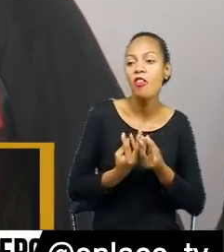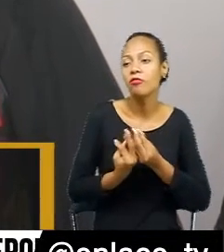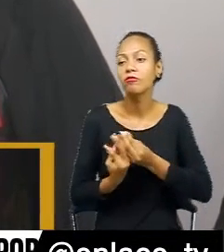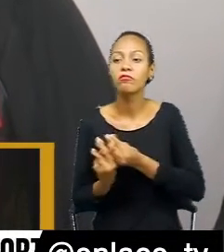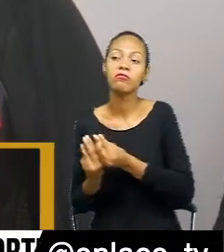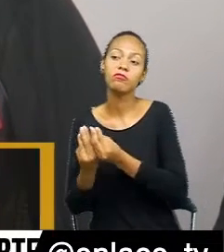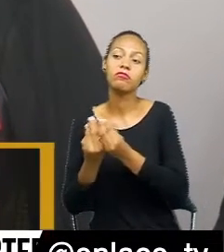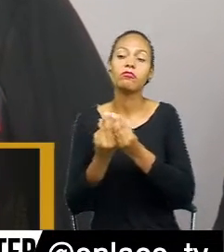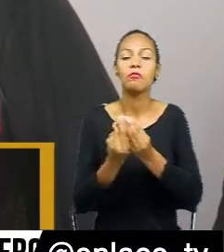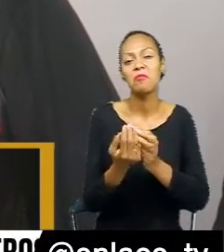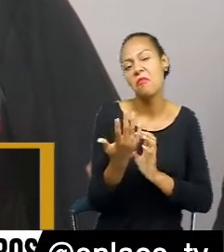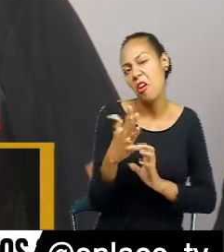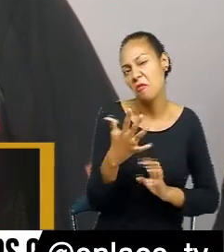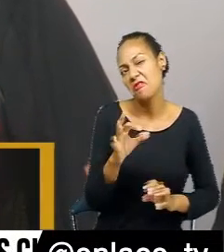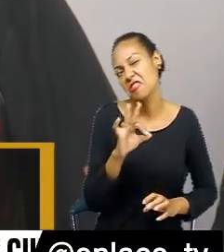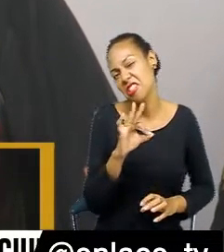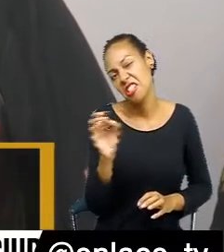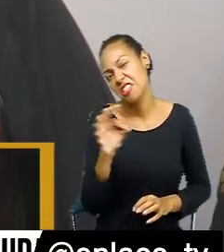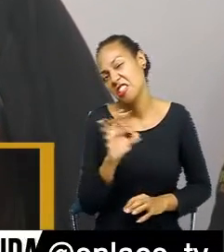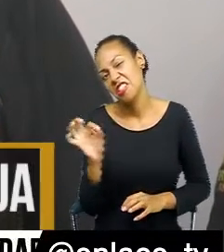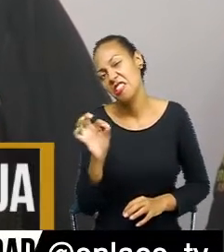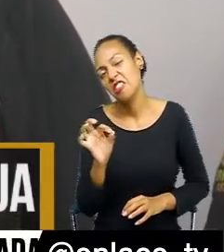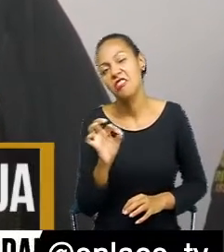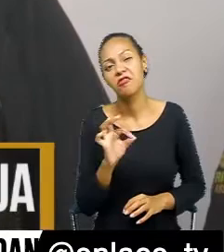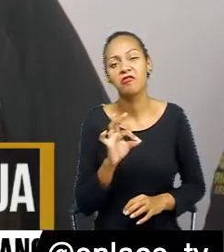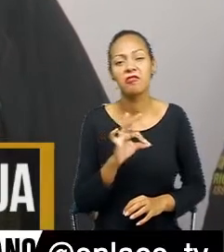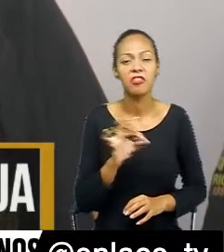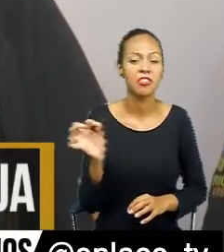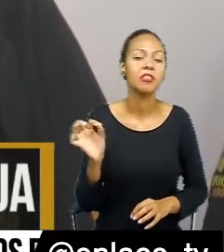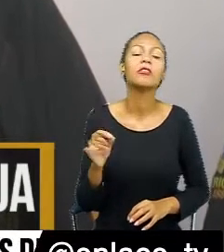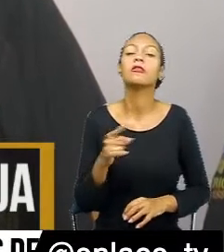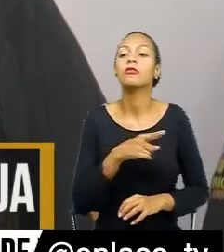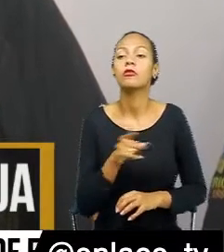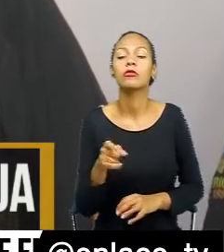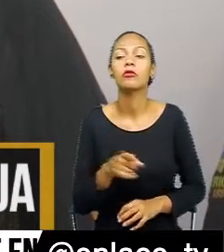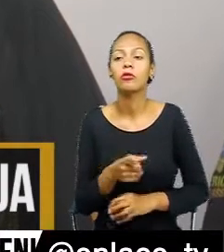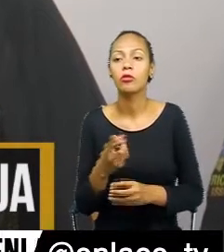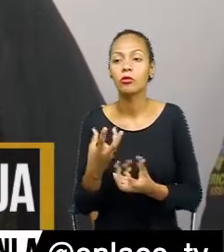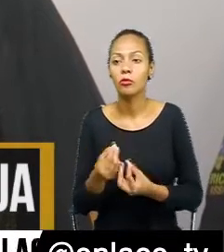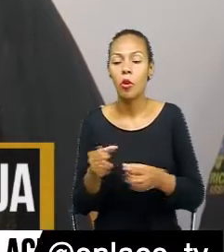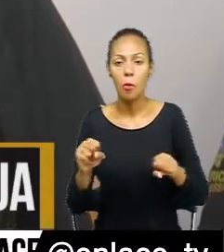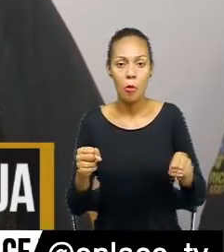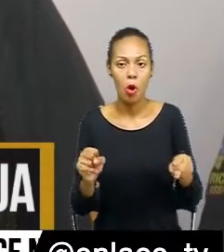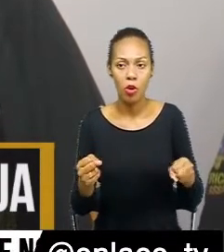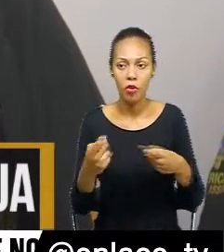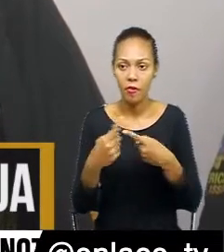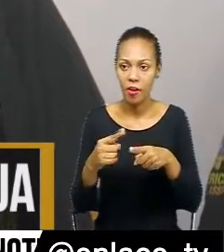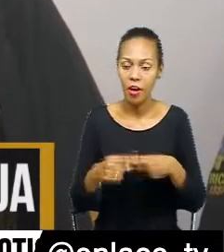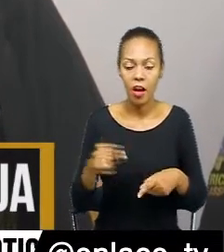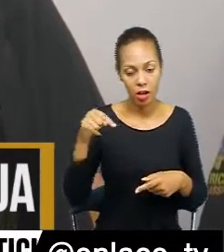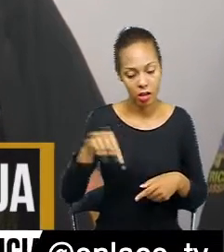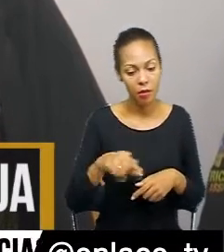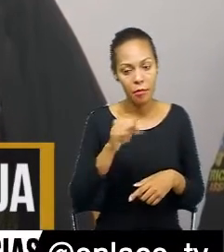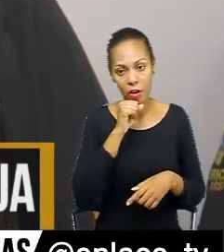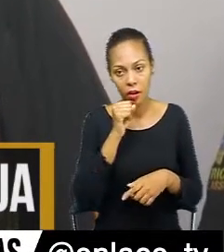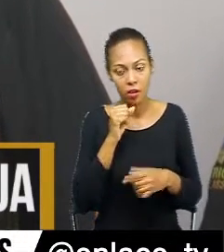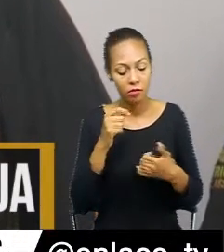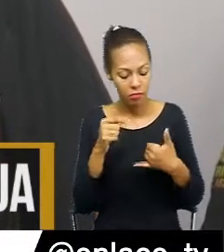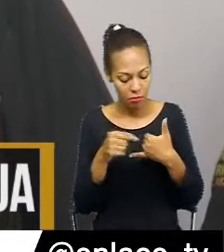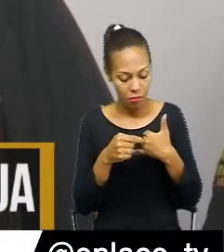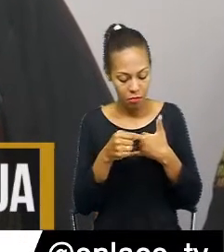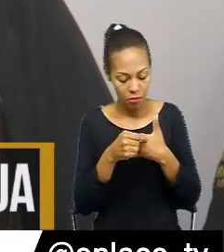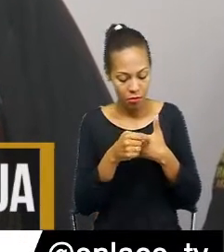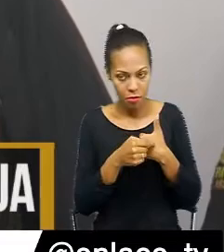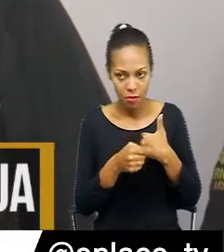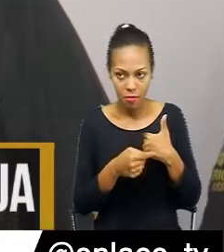menos 300 motos de todos nuestros capítulos. Somos 12 en Colombia, 12 ciudades, 12 capítulos, y